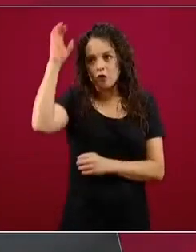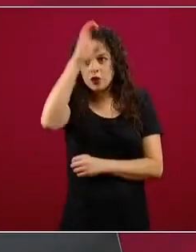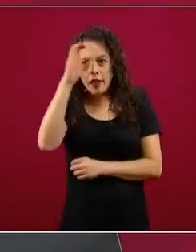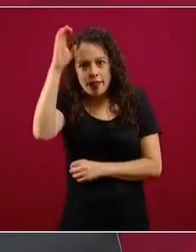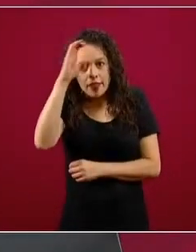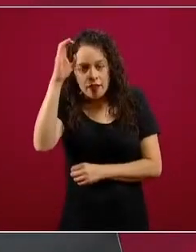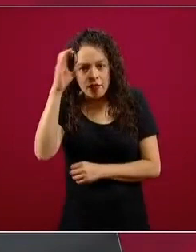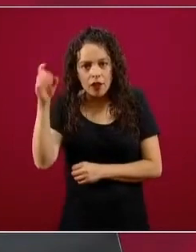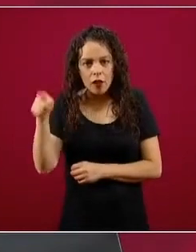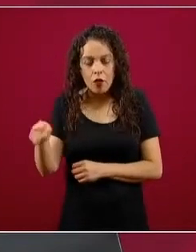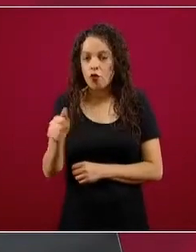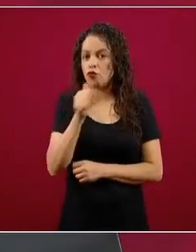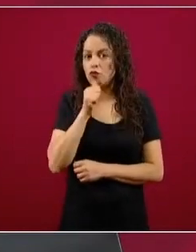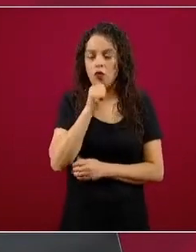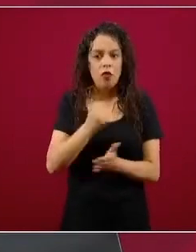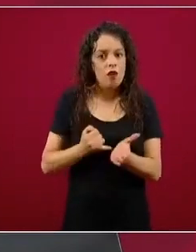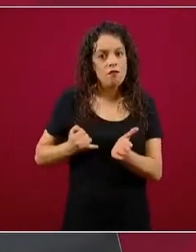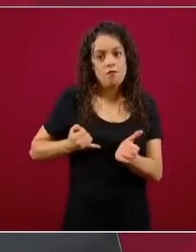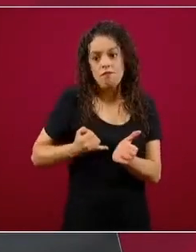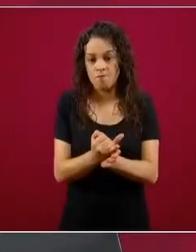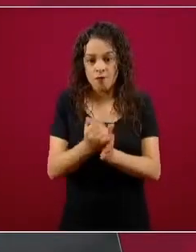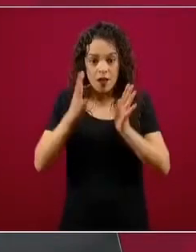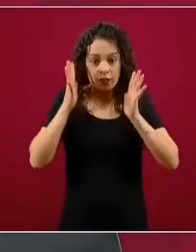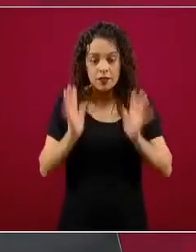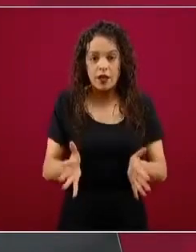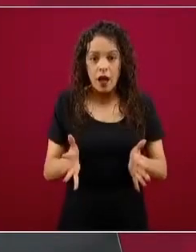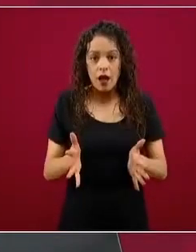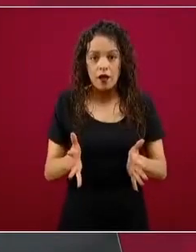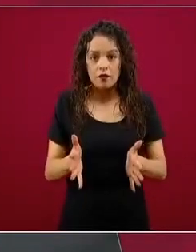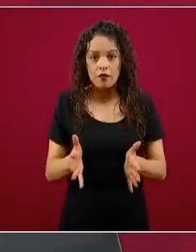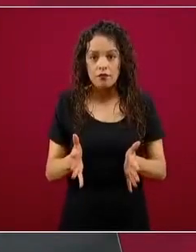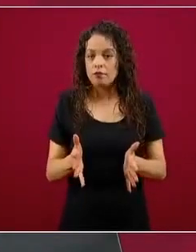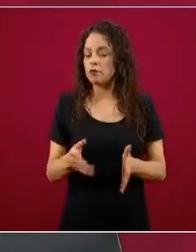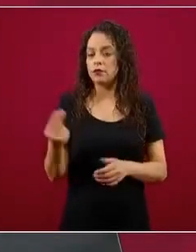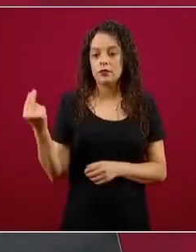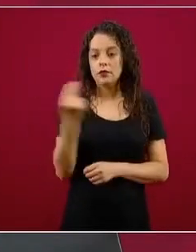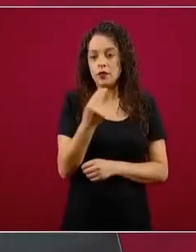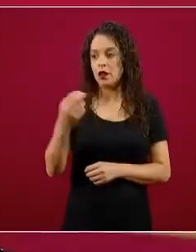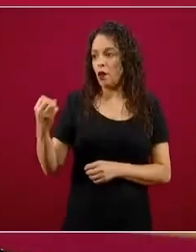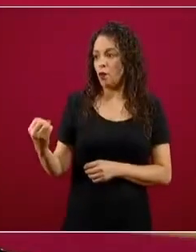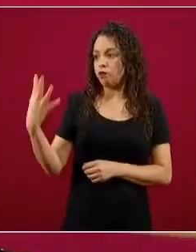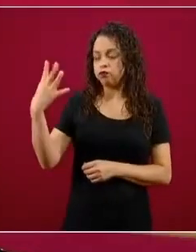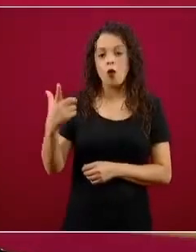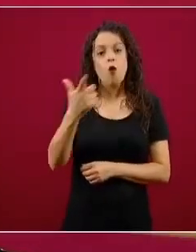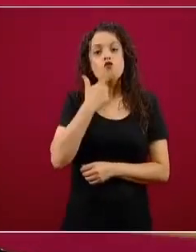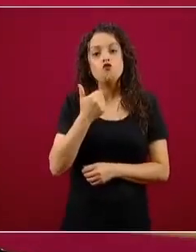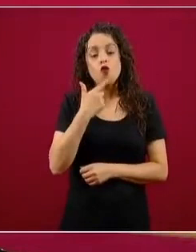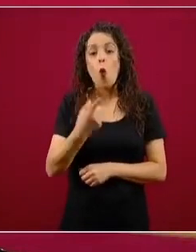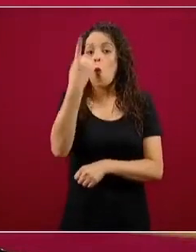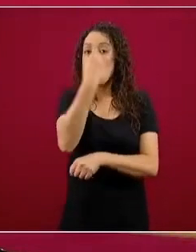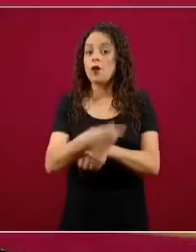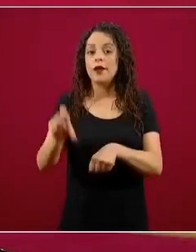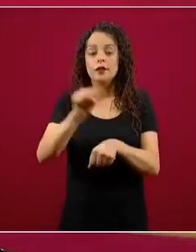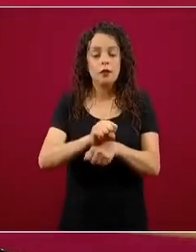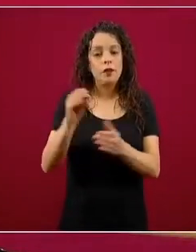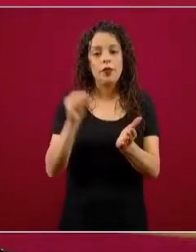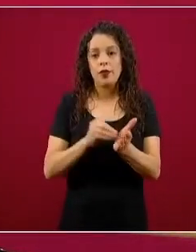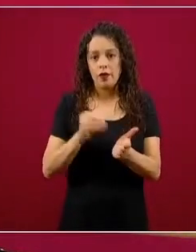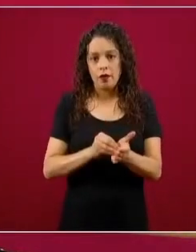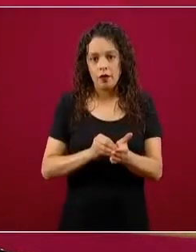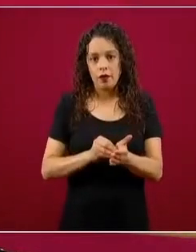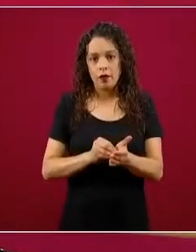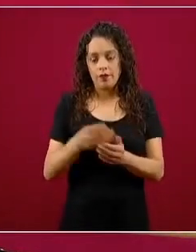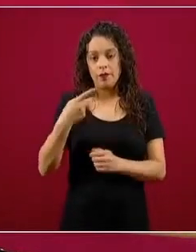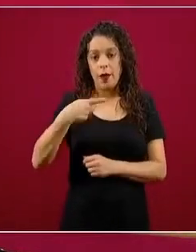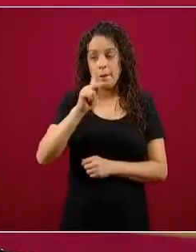haya tomado la decisión de que nos manteníamos en el semáforo rojo durante una semana más, aunque, como dice la doctora